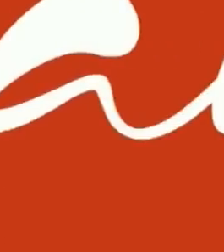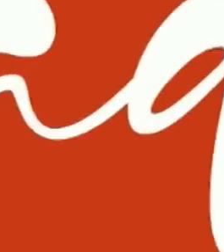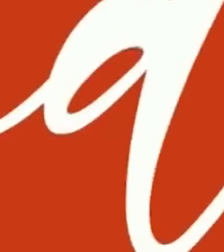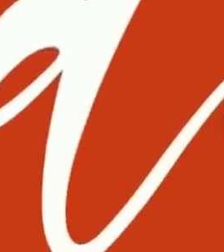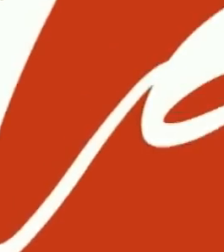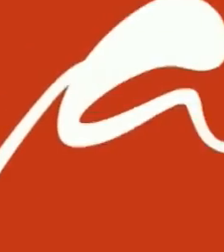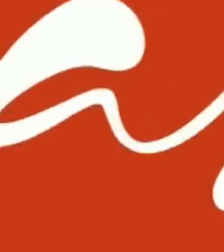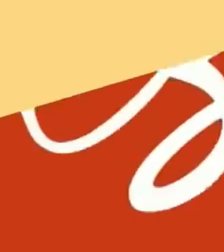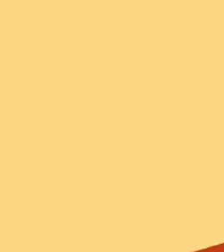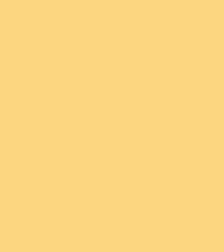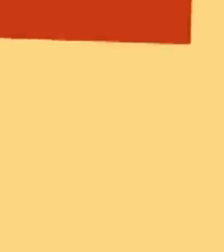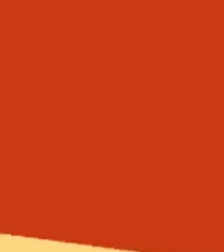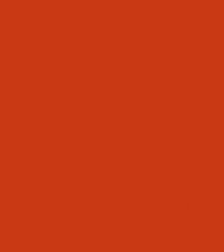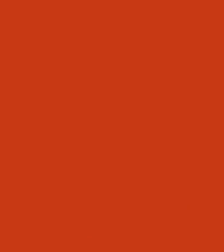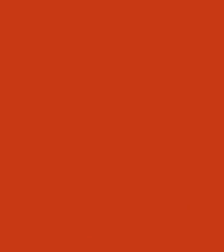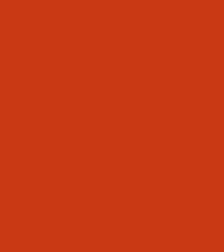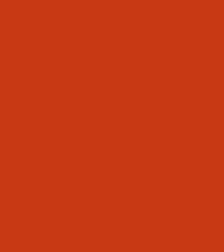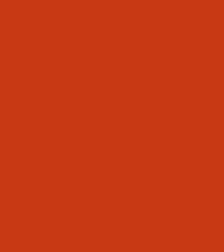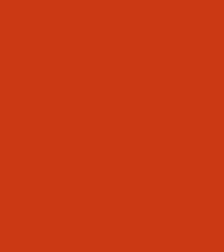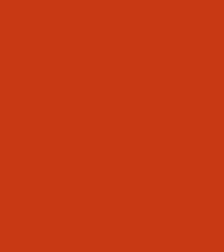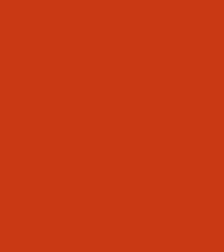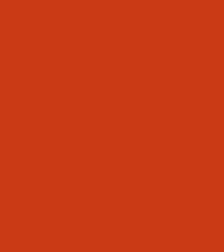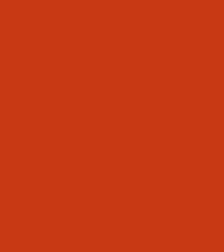ah a